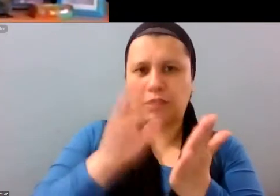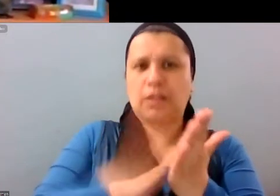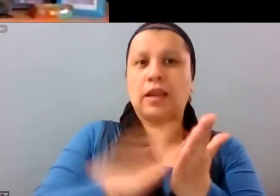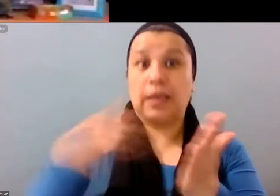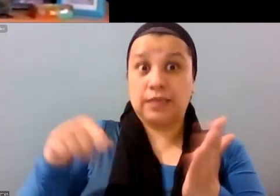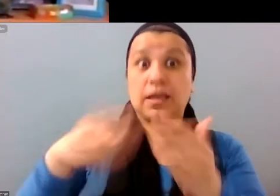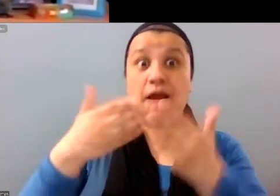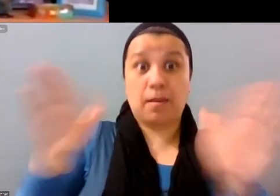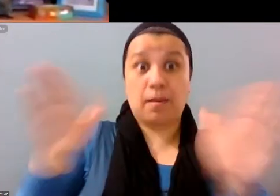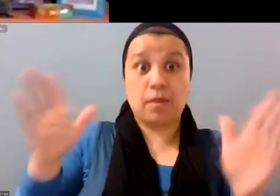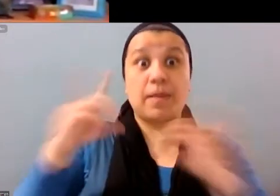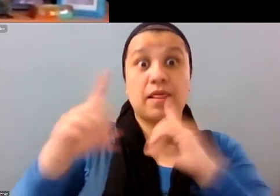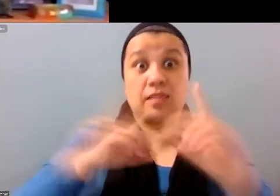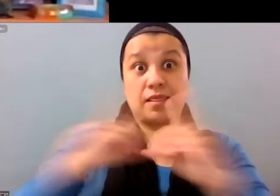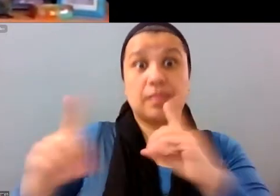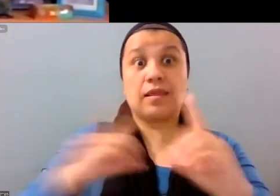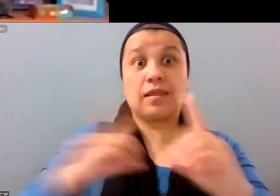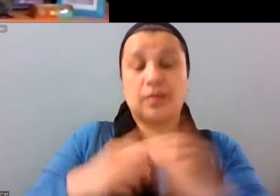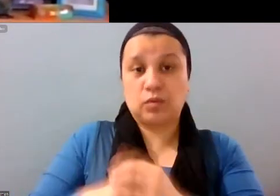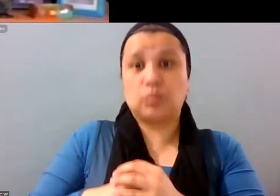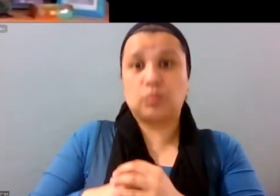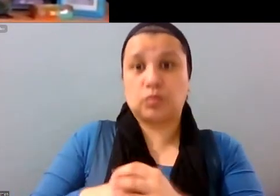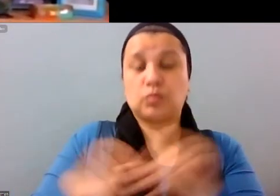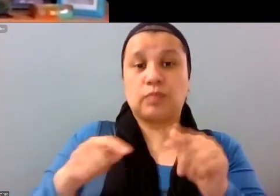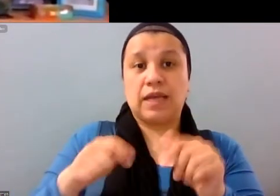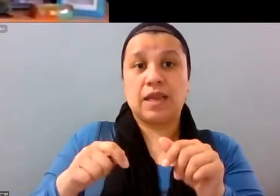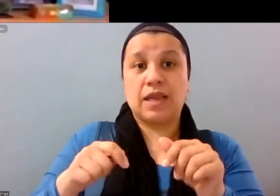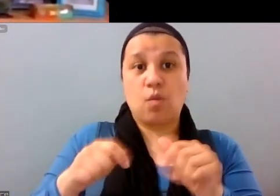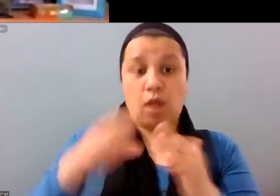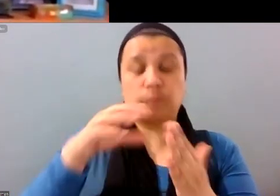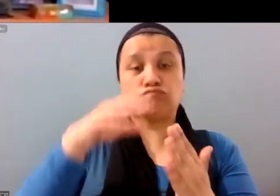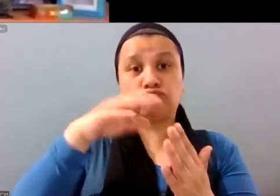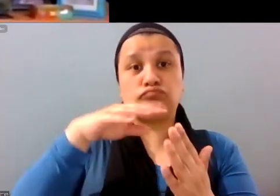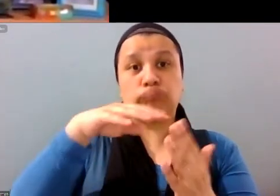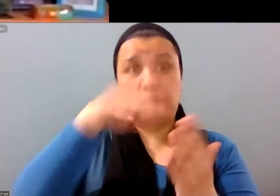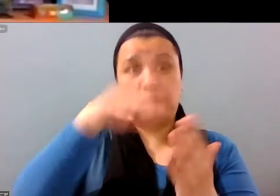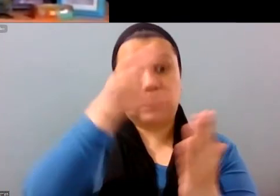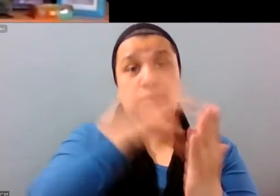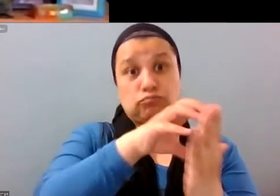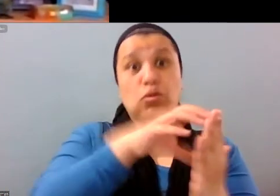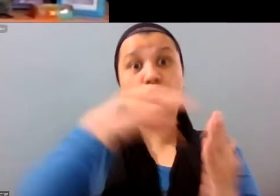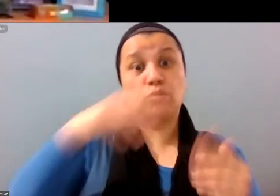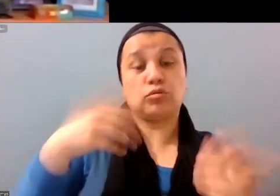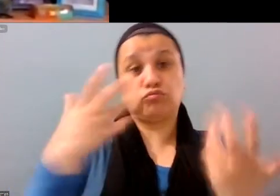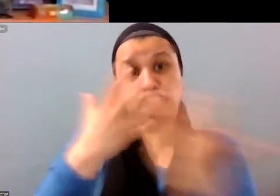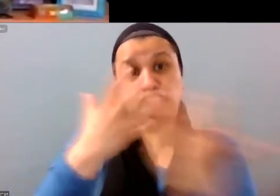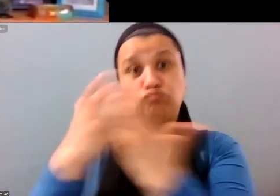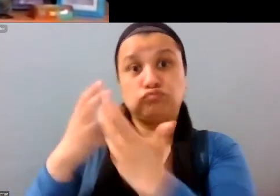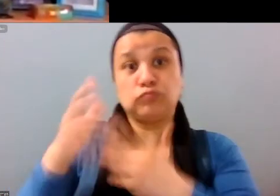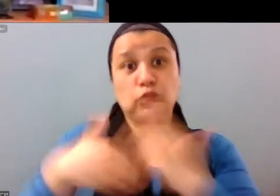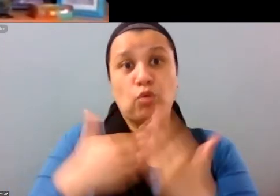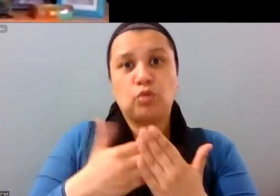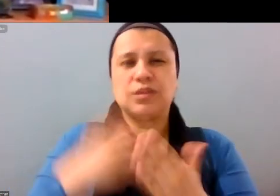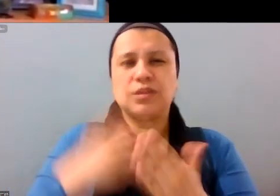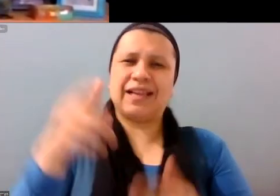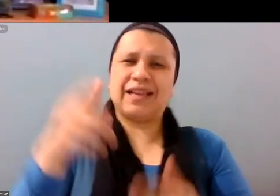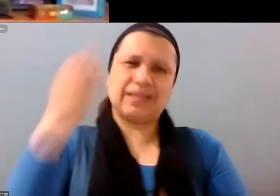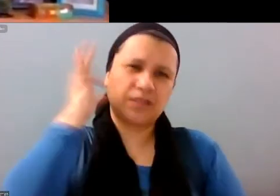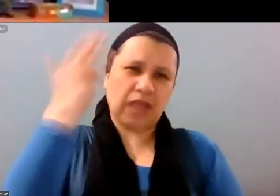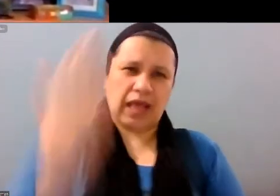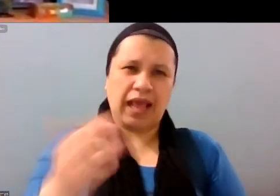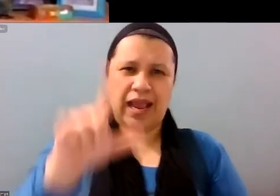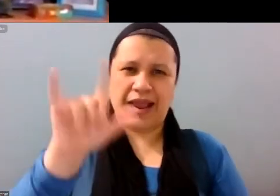diálogo para esa agenda común que estaba usted planteando doña Linda precisamente en esa